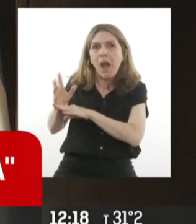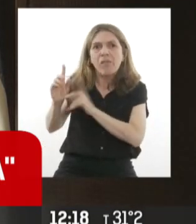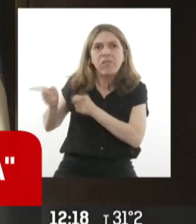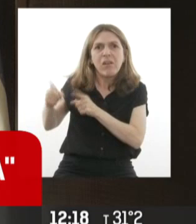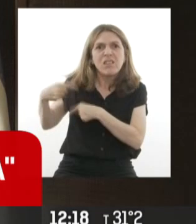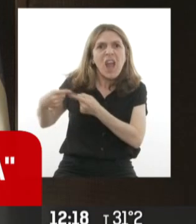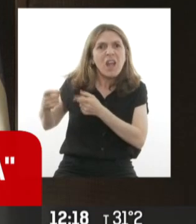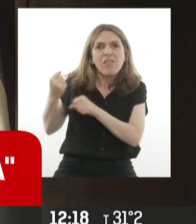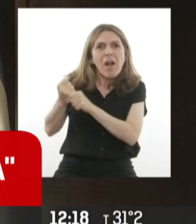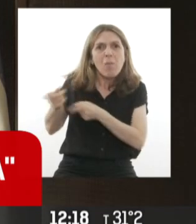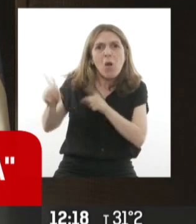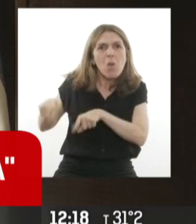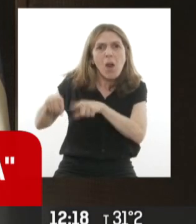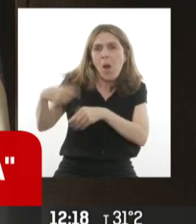encontrar?